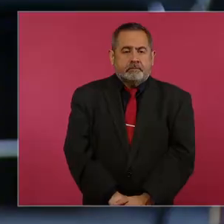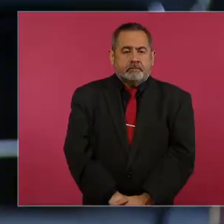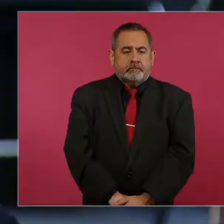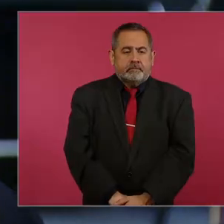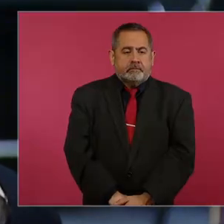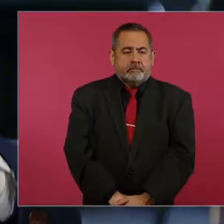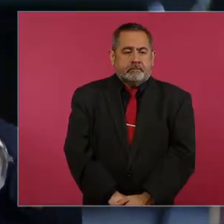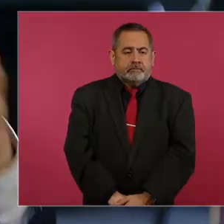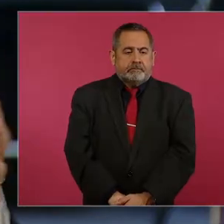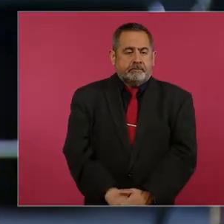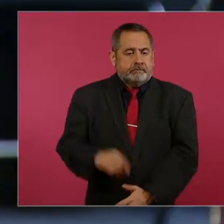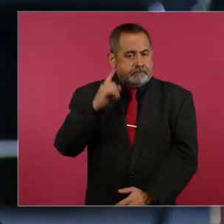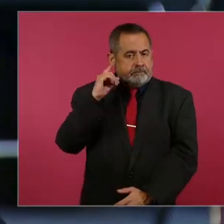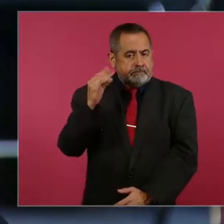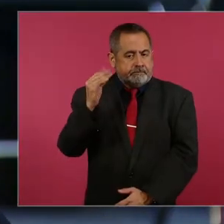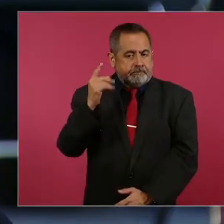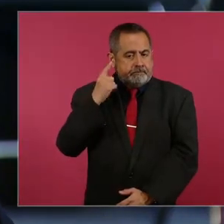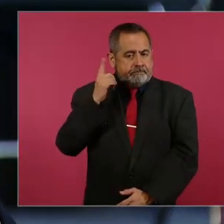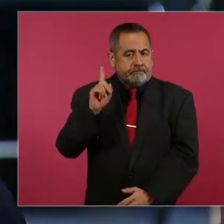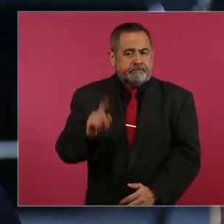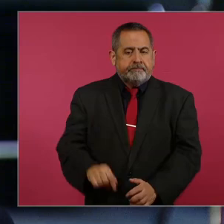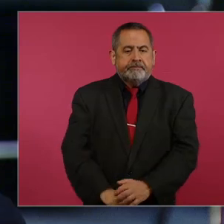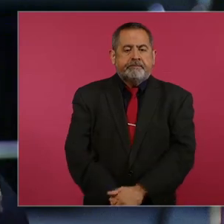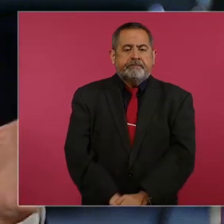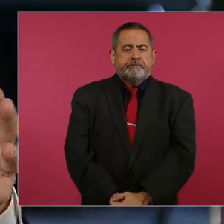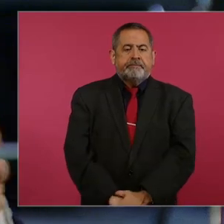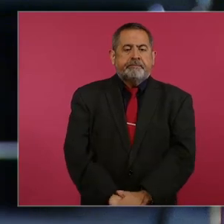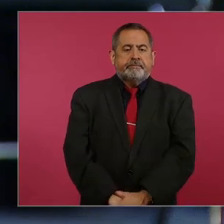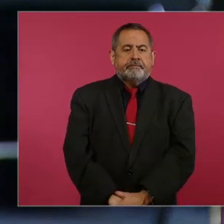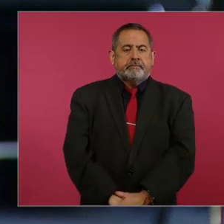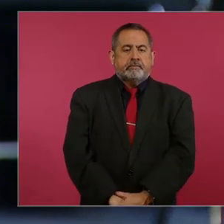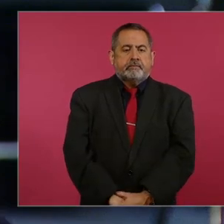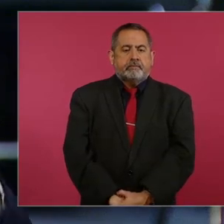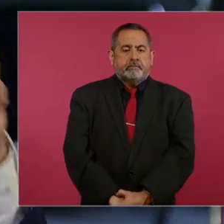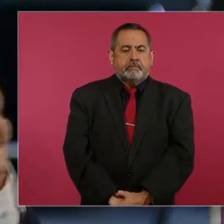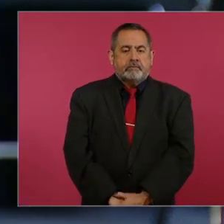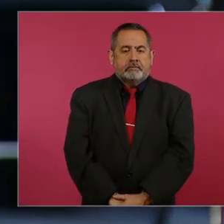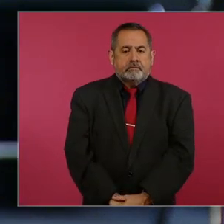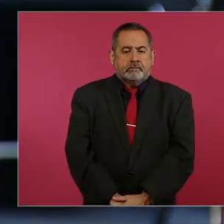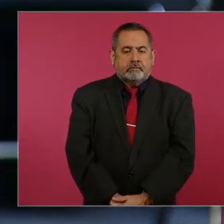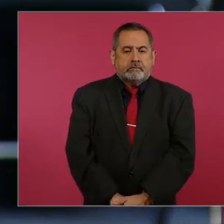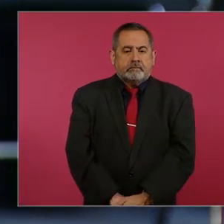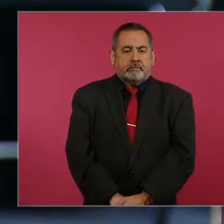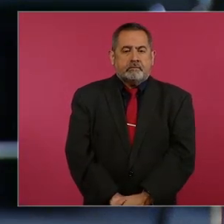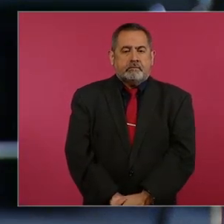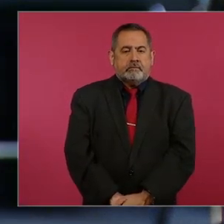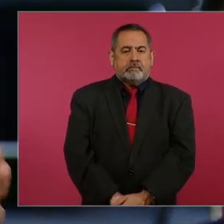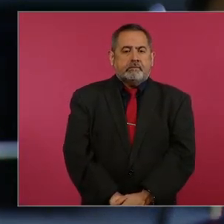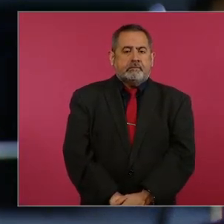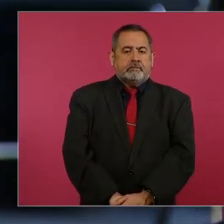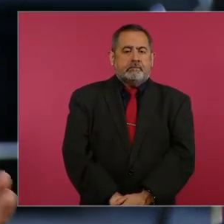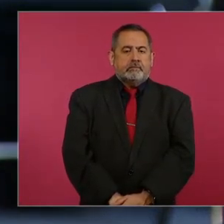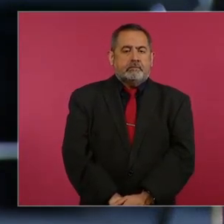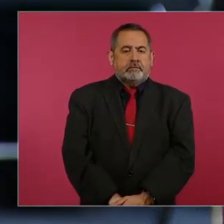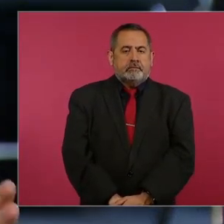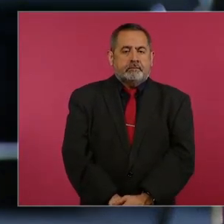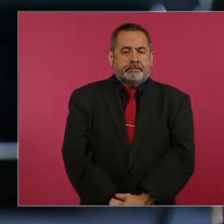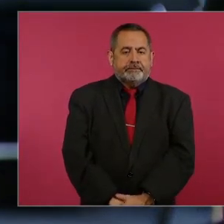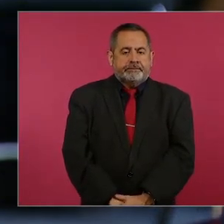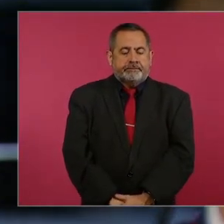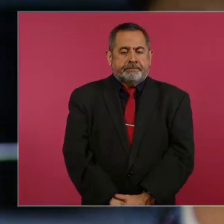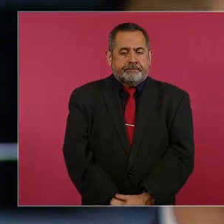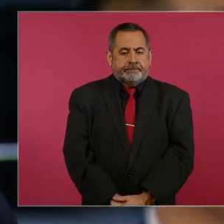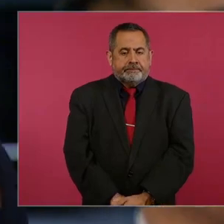litigio que deben resolver los integrantes de este tribunal, los tres magistrados, para que también se